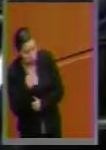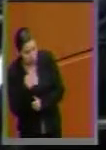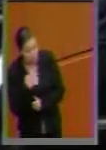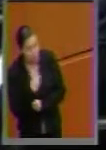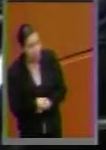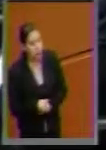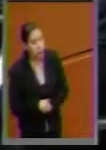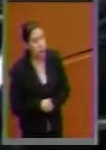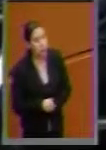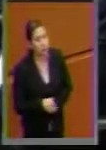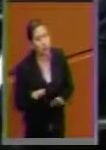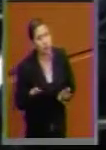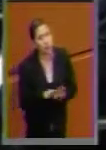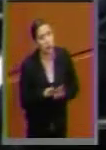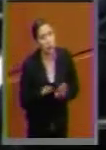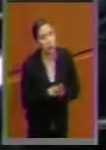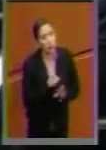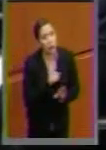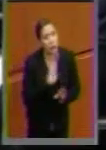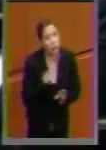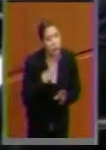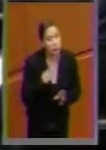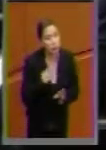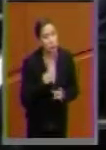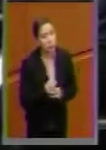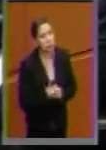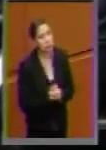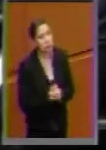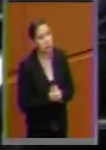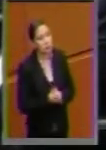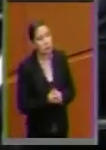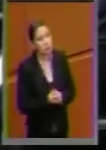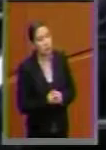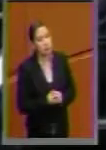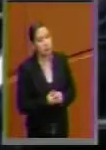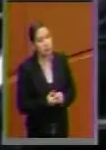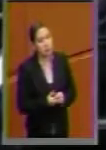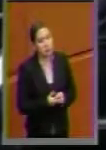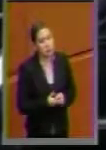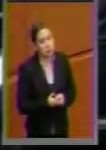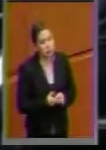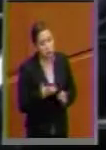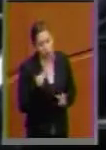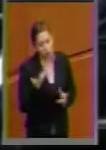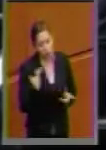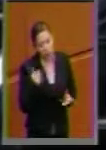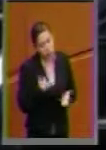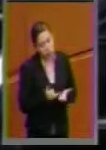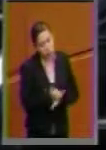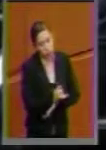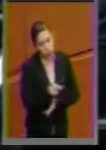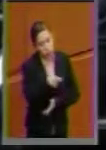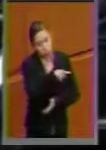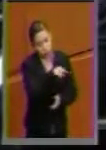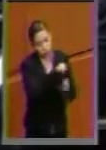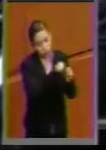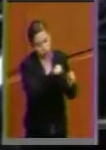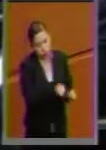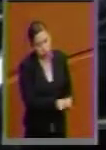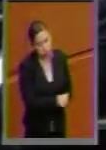o como quienes le hemos apostado y me inscribo le hemos apostado a que este sistema